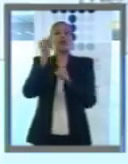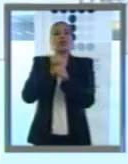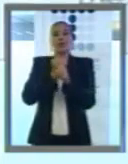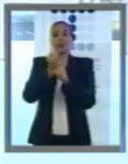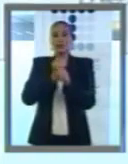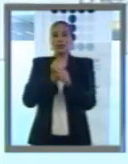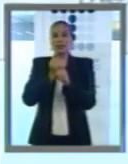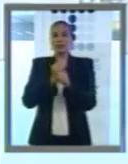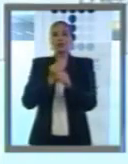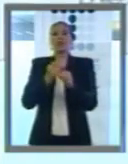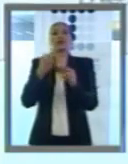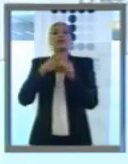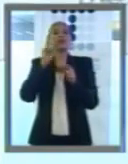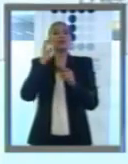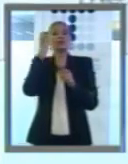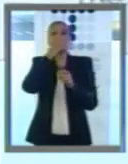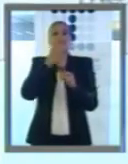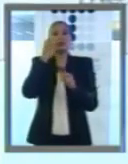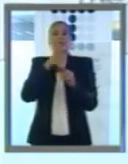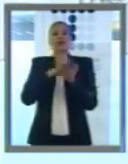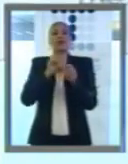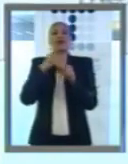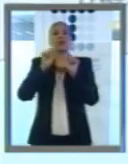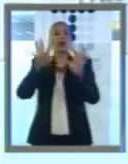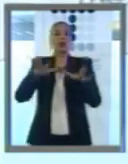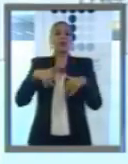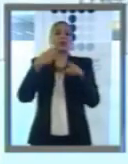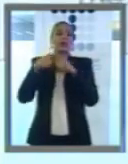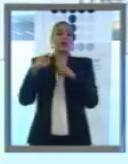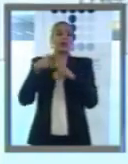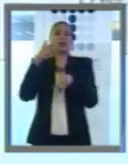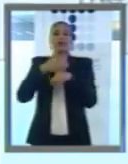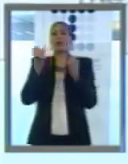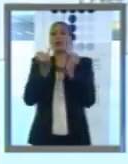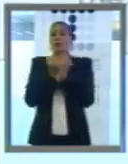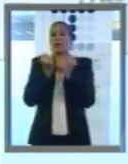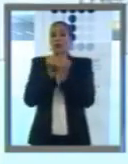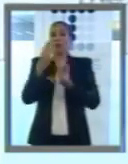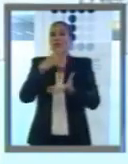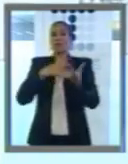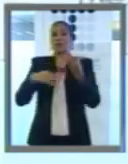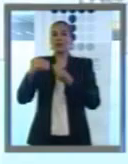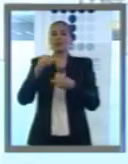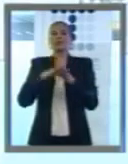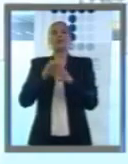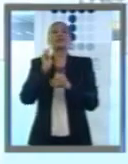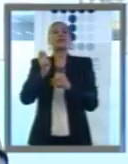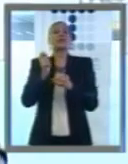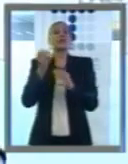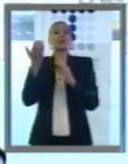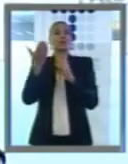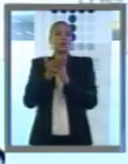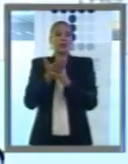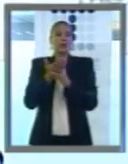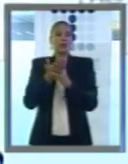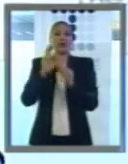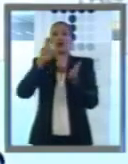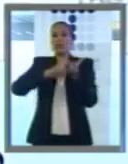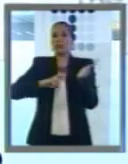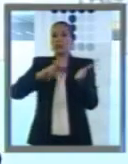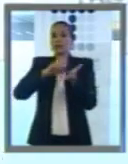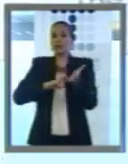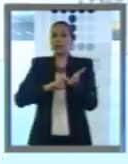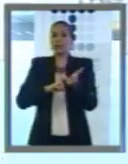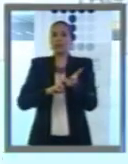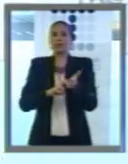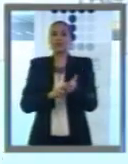investigación, de verificación, de auditoría, de sanción y evidentemente de la parte correctiva. Sin duda